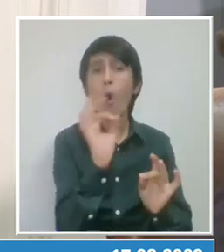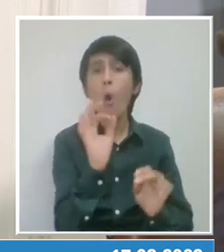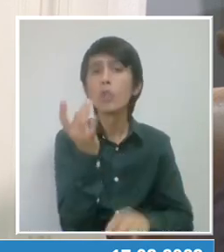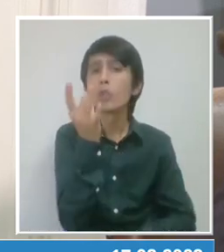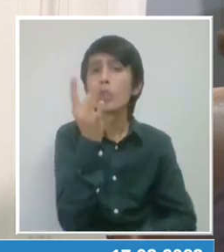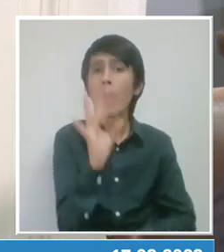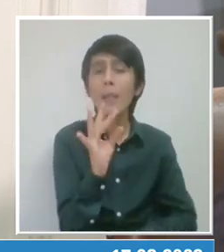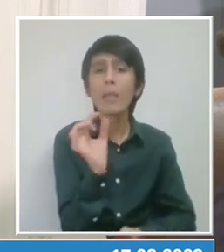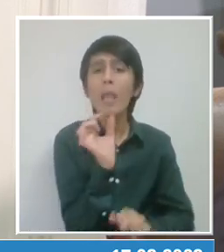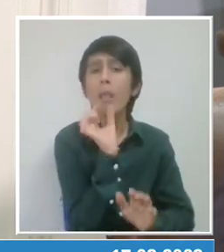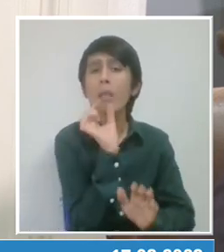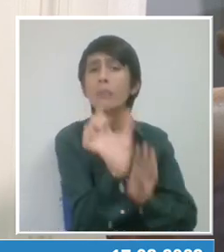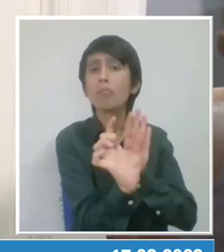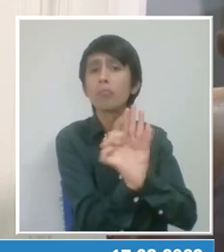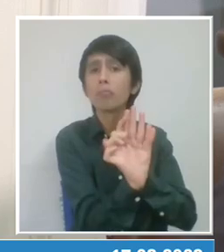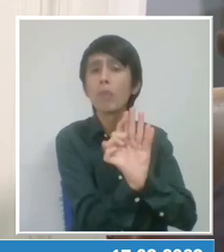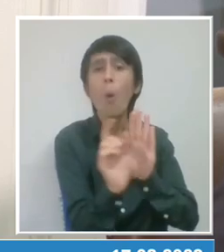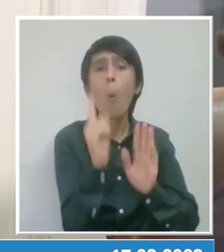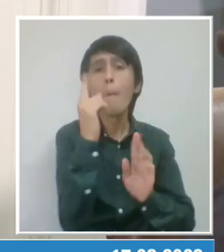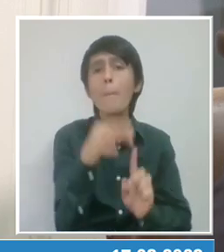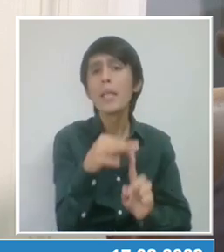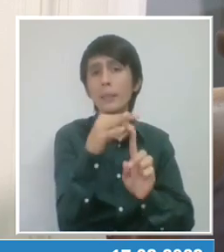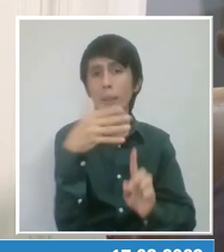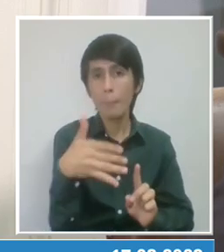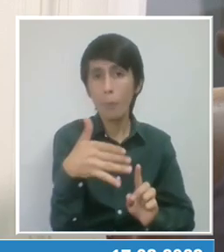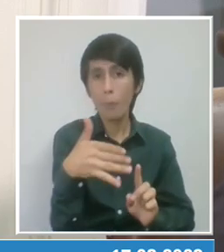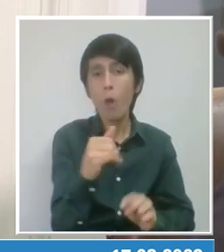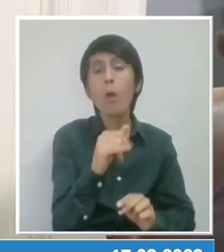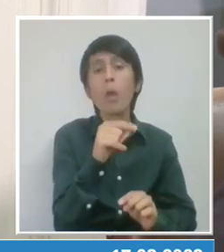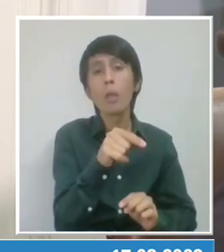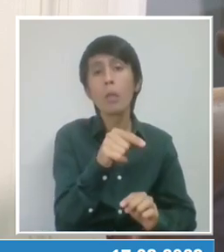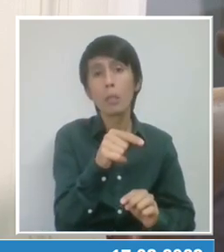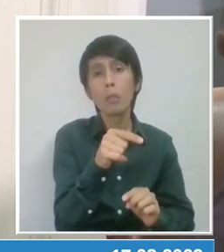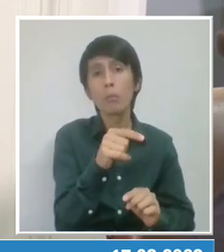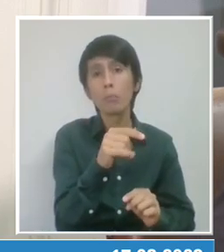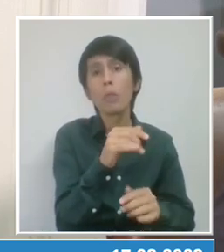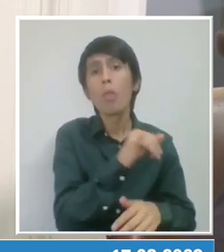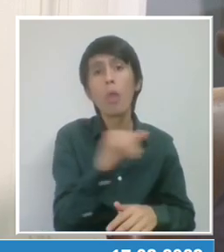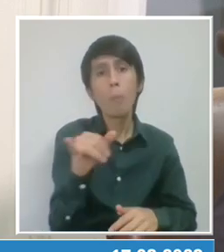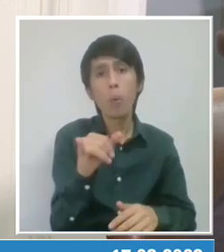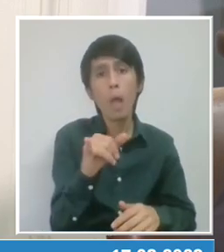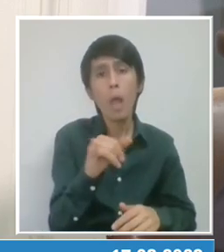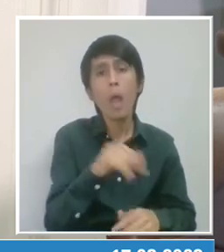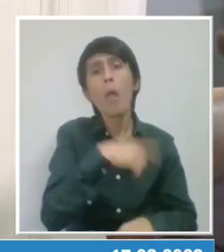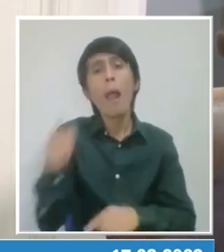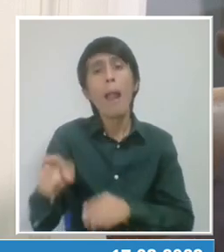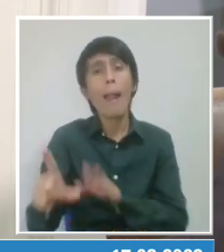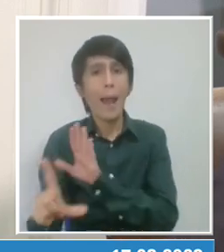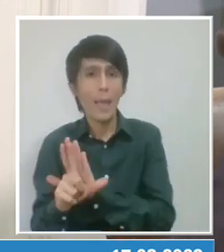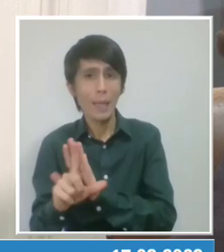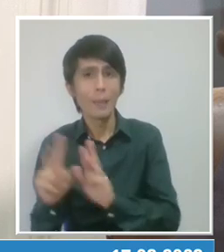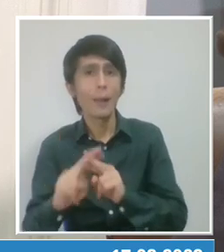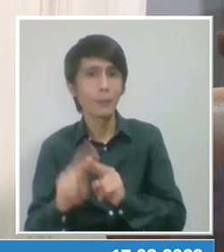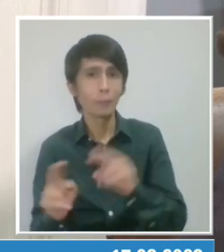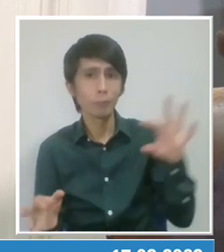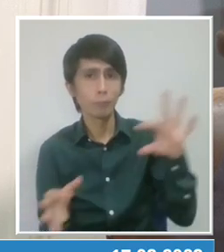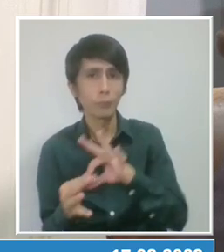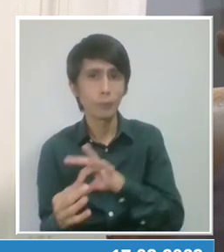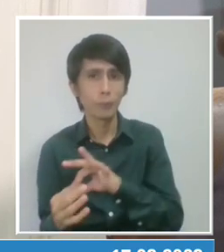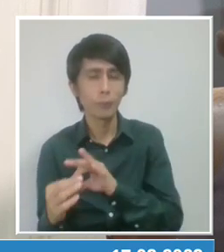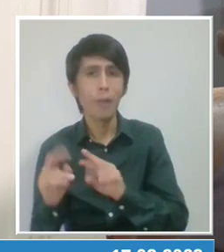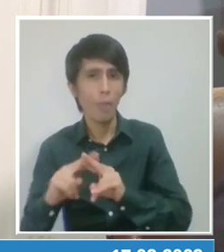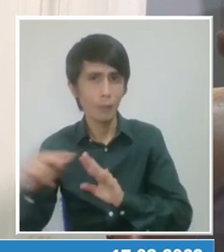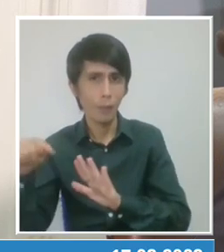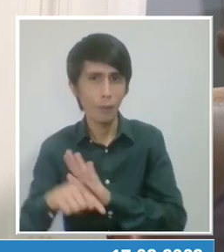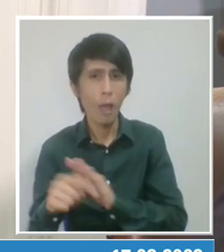carácter constitucional cuyo desarrollo, como es lógico, contempla la ley. Hay 5 leyes que se han dictado en los últimos años en